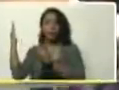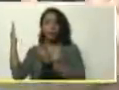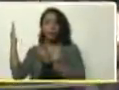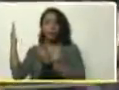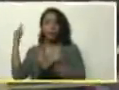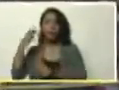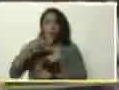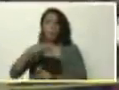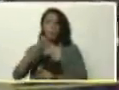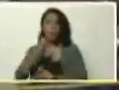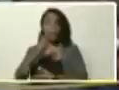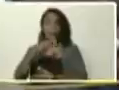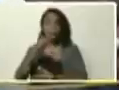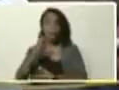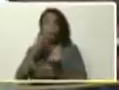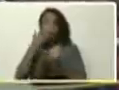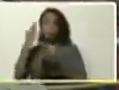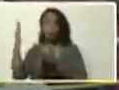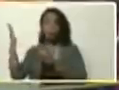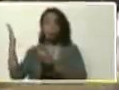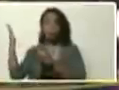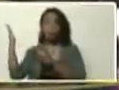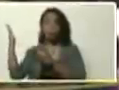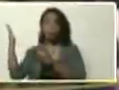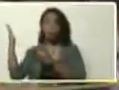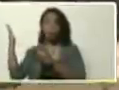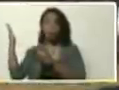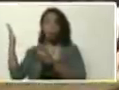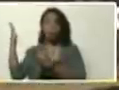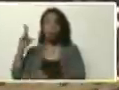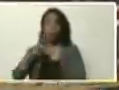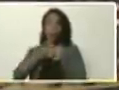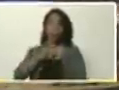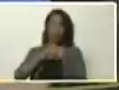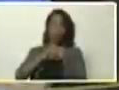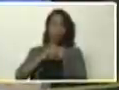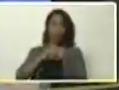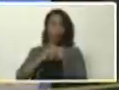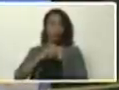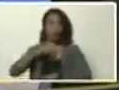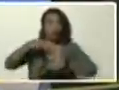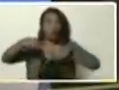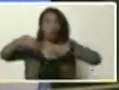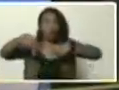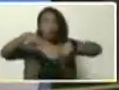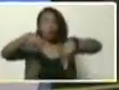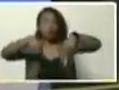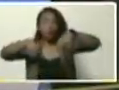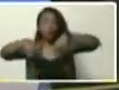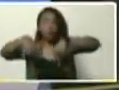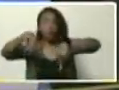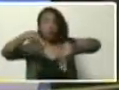Pepe Rangel, el fenómeno ambulante.